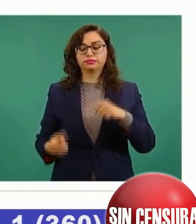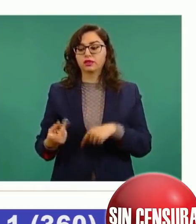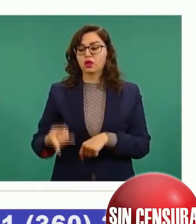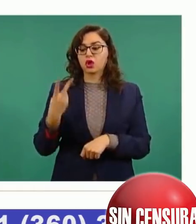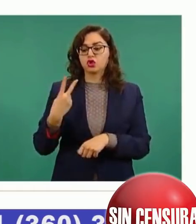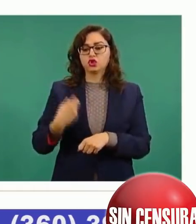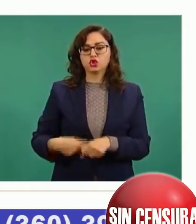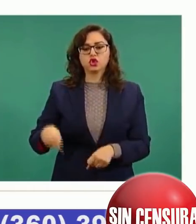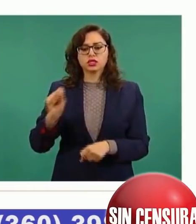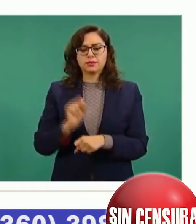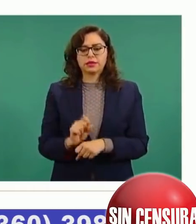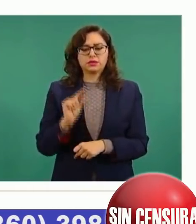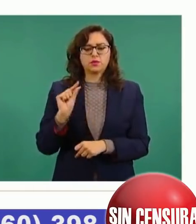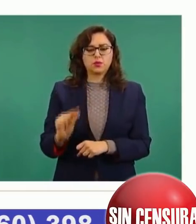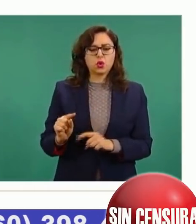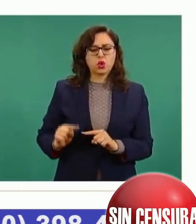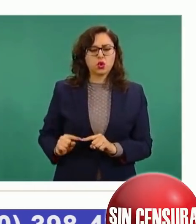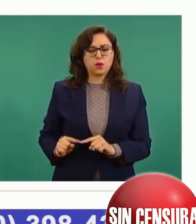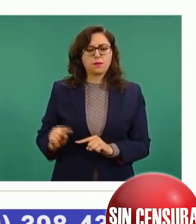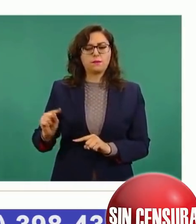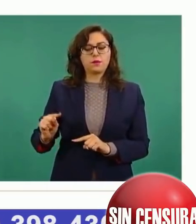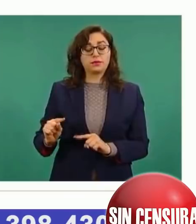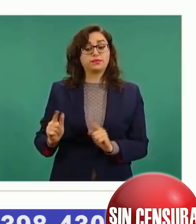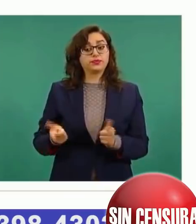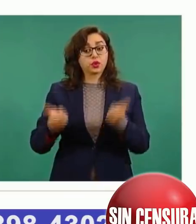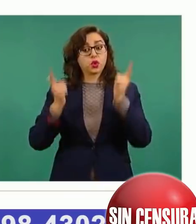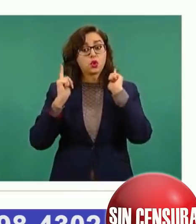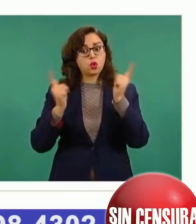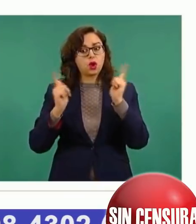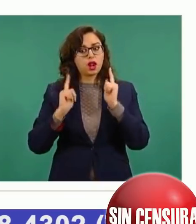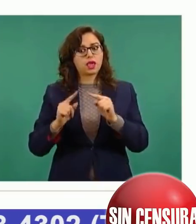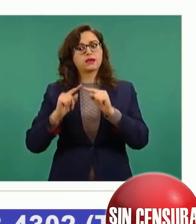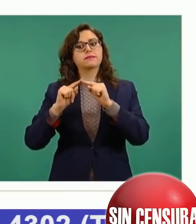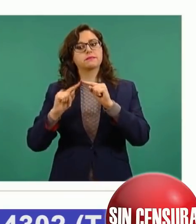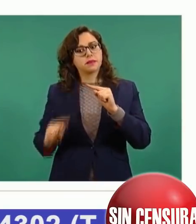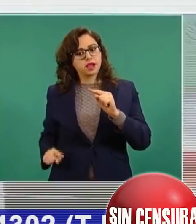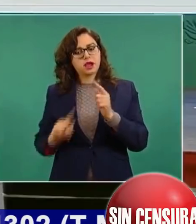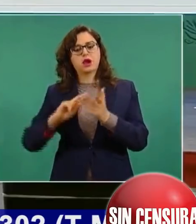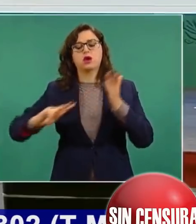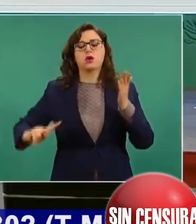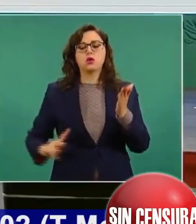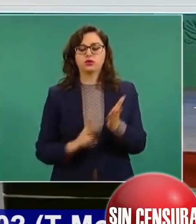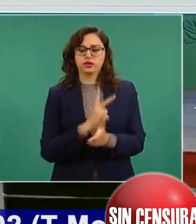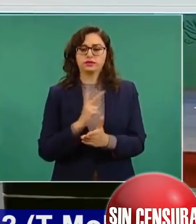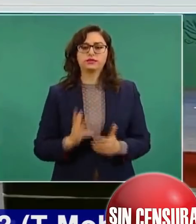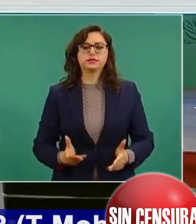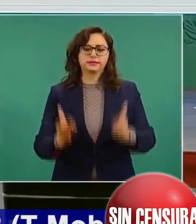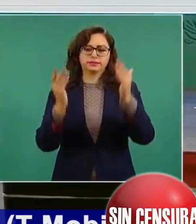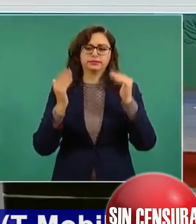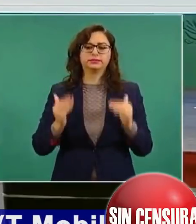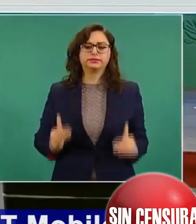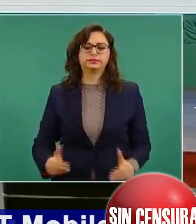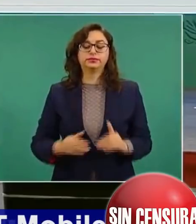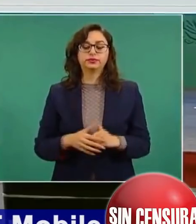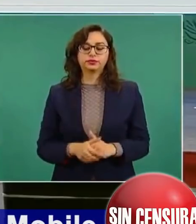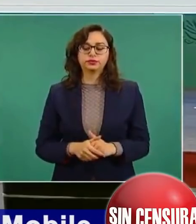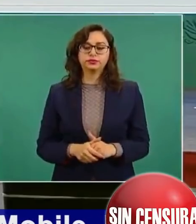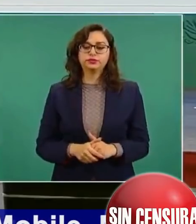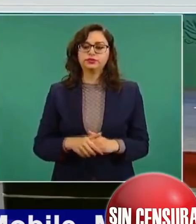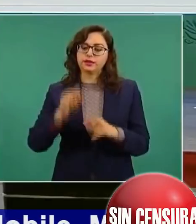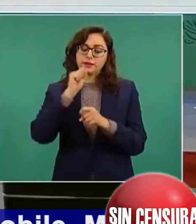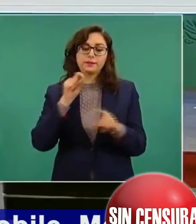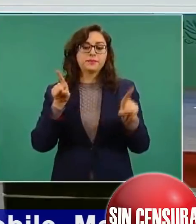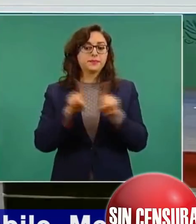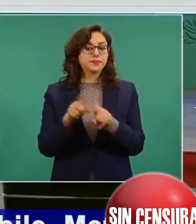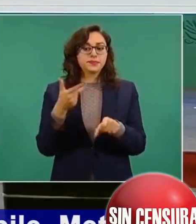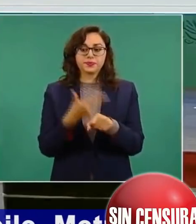últimas 2 semanas tendencia de ascenso, que ojalá recupere el curso que ya llevaba. La siguiente. Lo mismo la